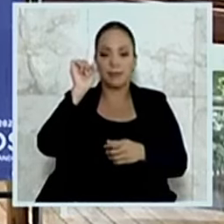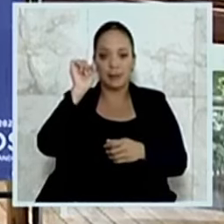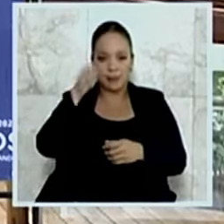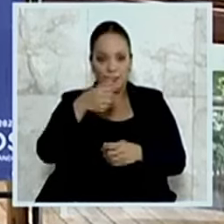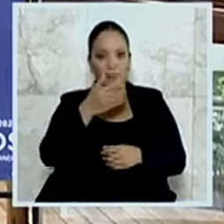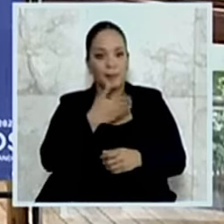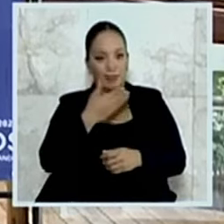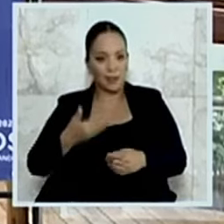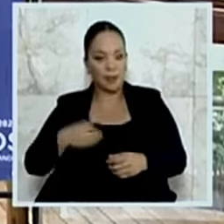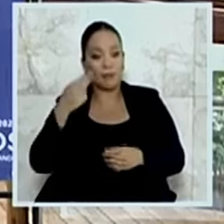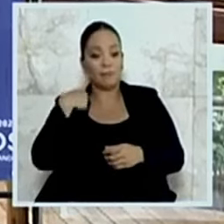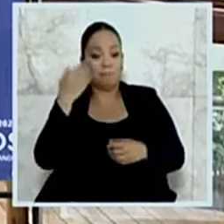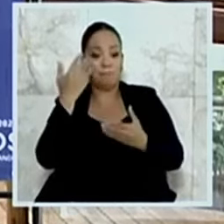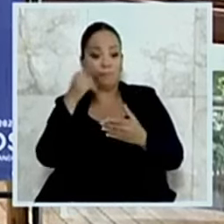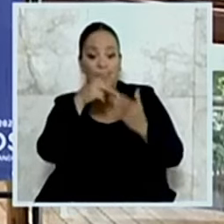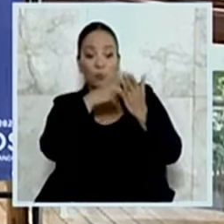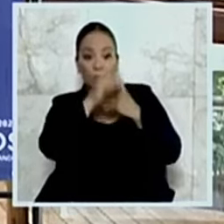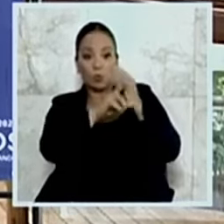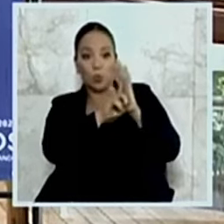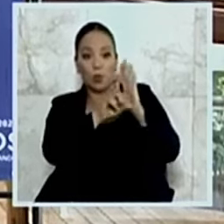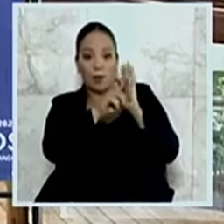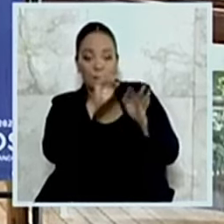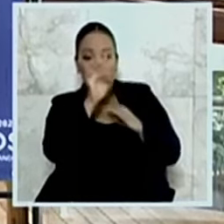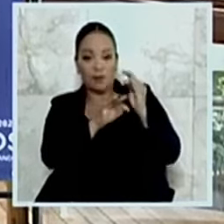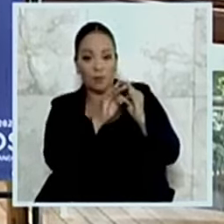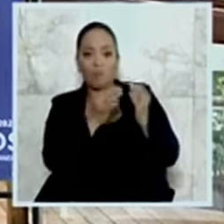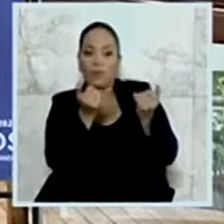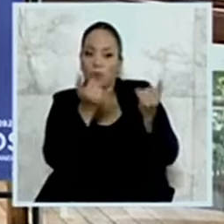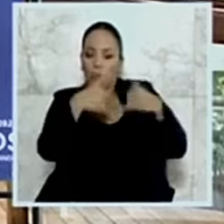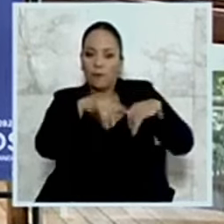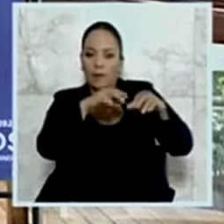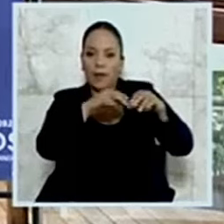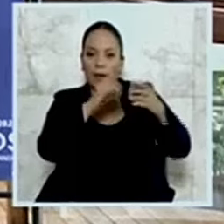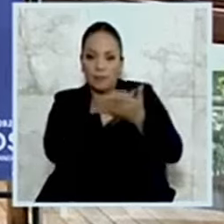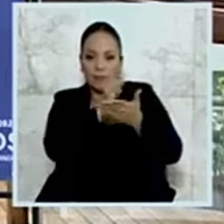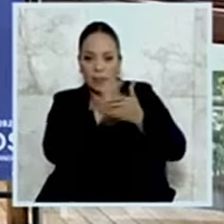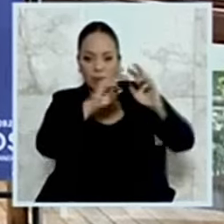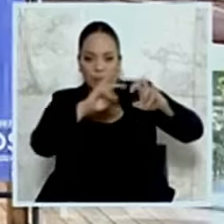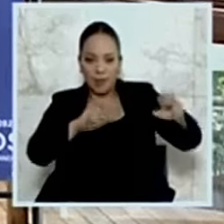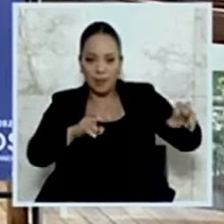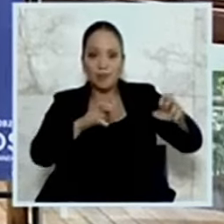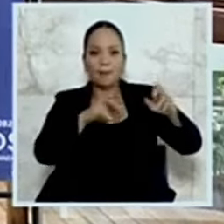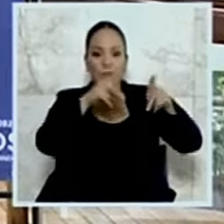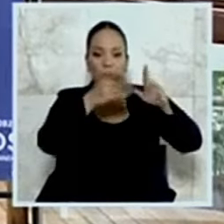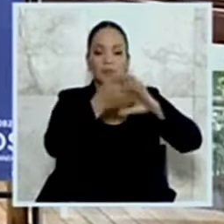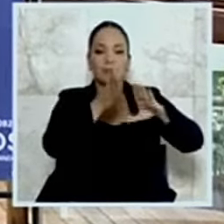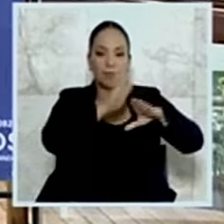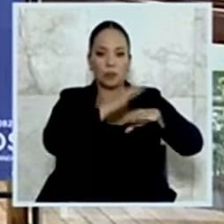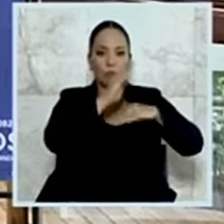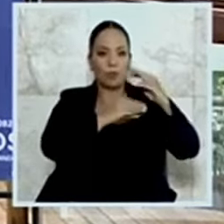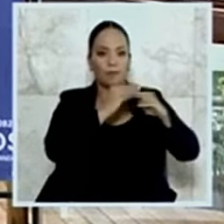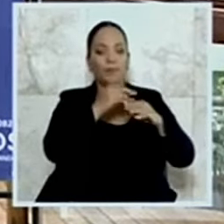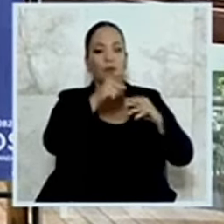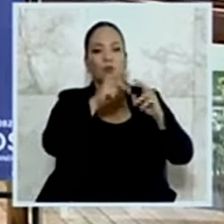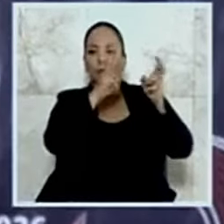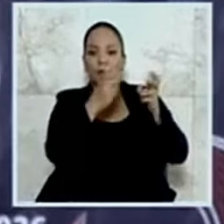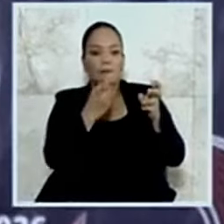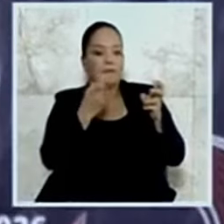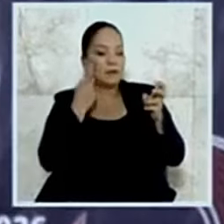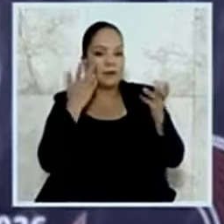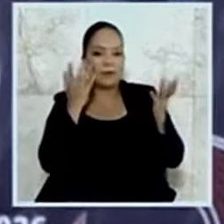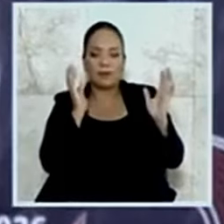y después yo puedo hacer una reflexión si cabe. Sí, presidente. Bueno, uno hubiera esperado que un proyecto de ley de